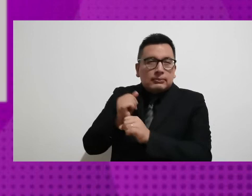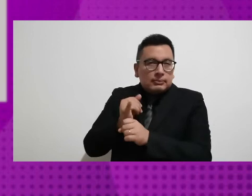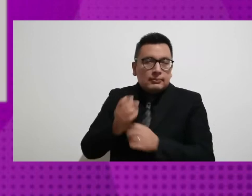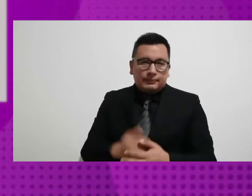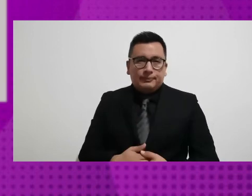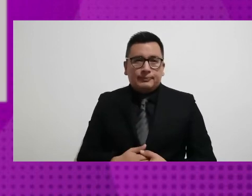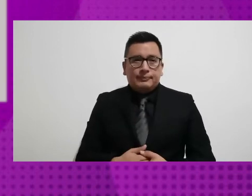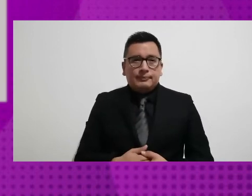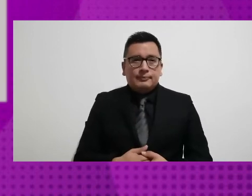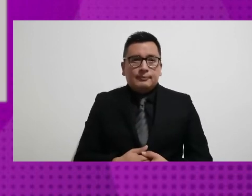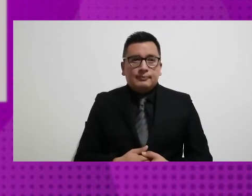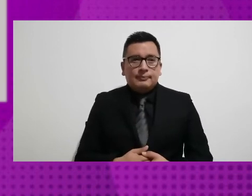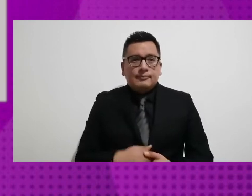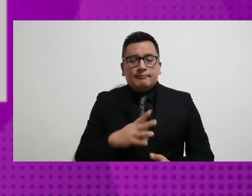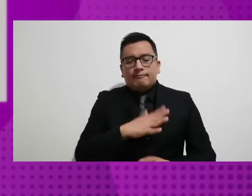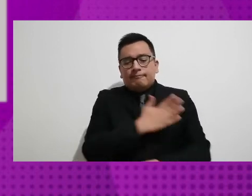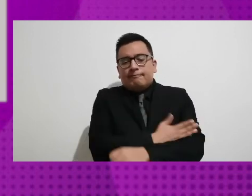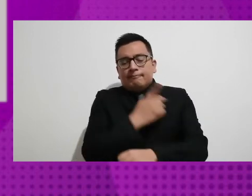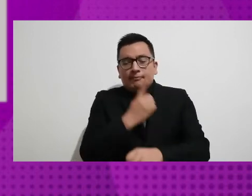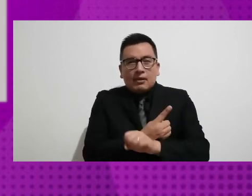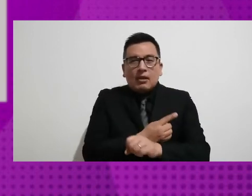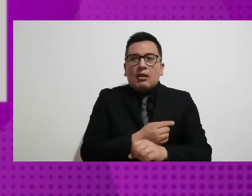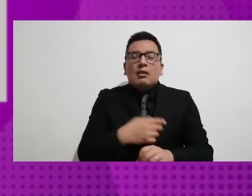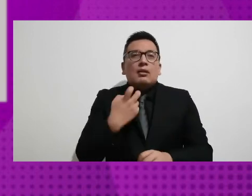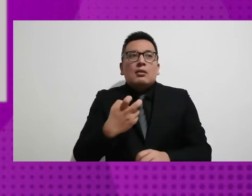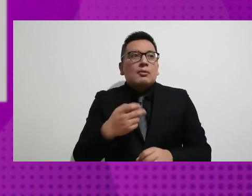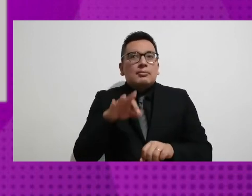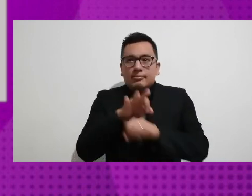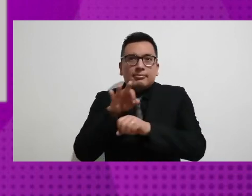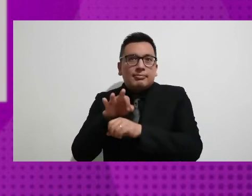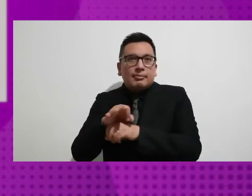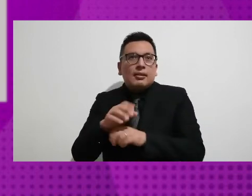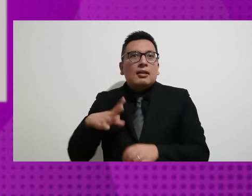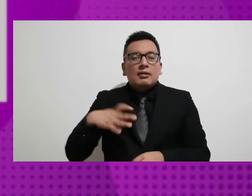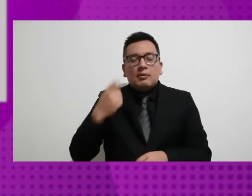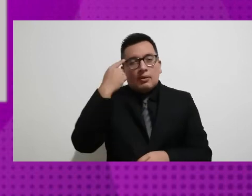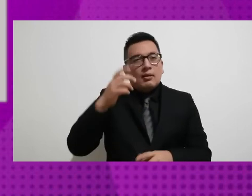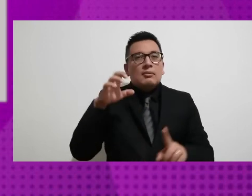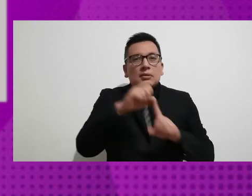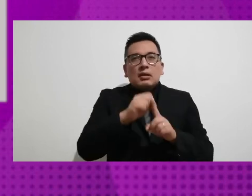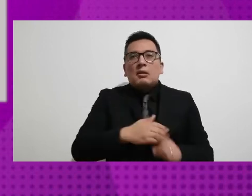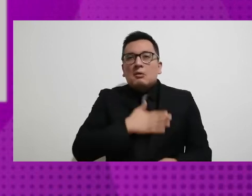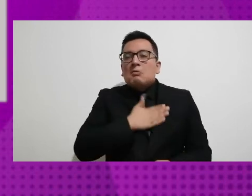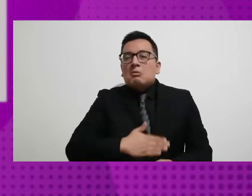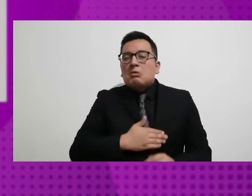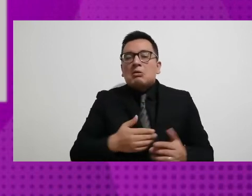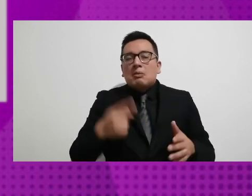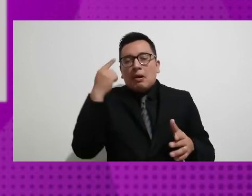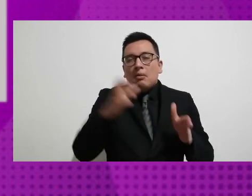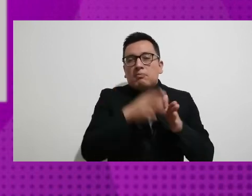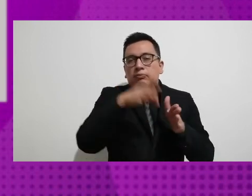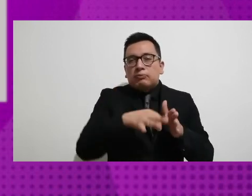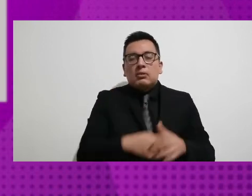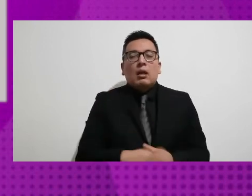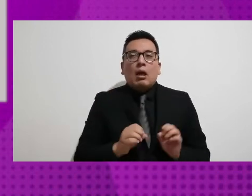materia que les concierne? De la transparencia proactiva y sus beneficios, la procuración de justicia en materia electoral,